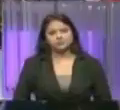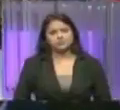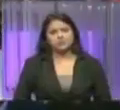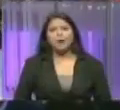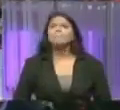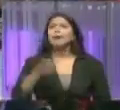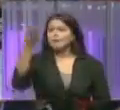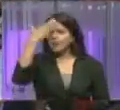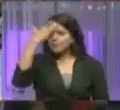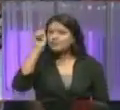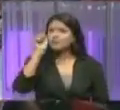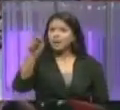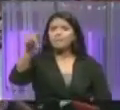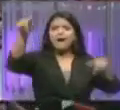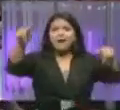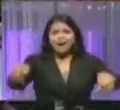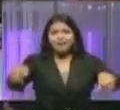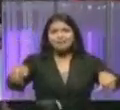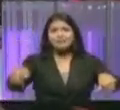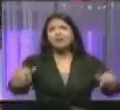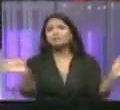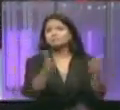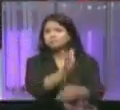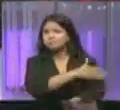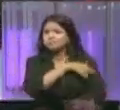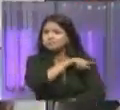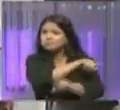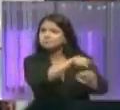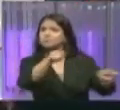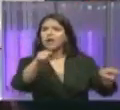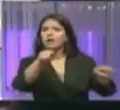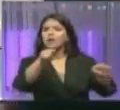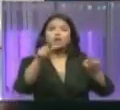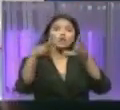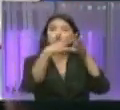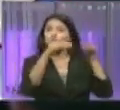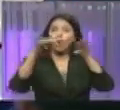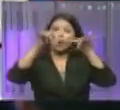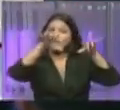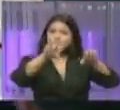Para que lo sepa, esta oligarquía y sus amos imperiales.